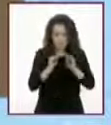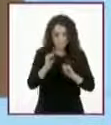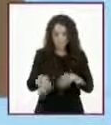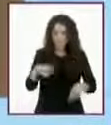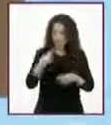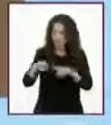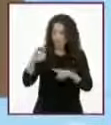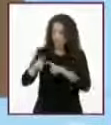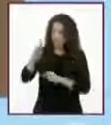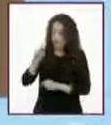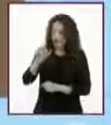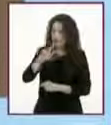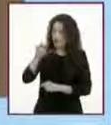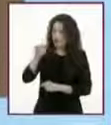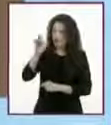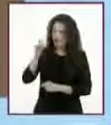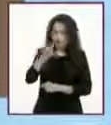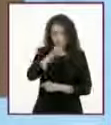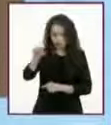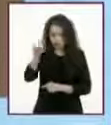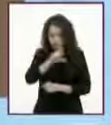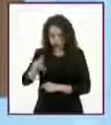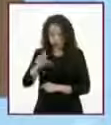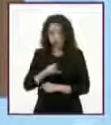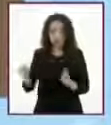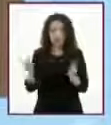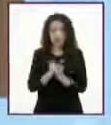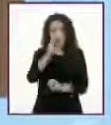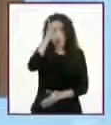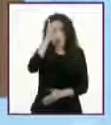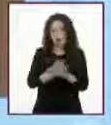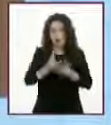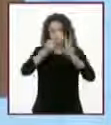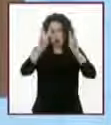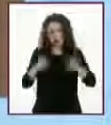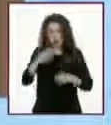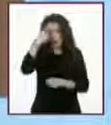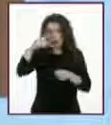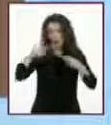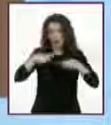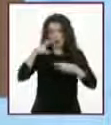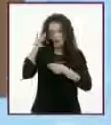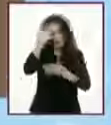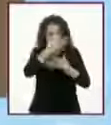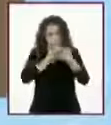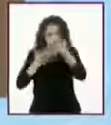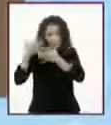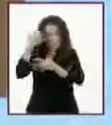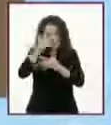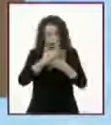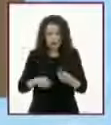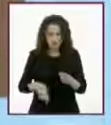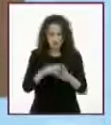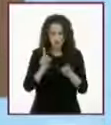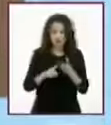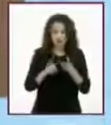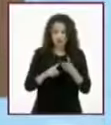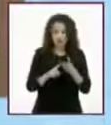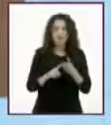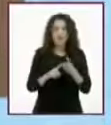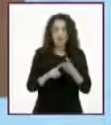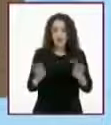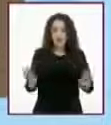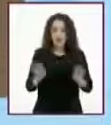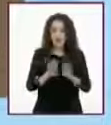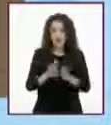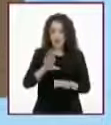cada uno con un solo tema para evitar que tu receptor se pierda en la redacción. La última parte es el cierre. Concluye